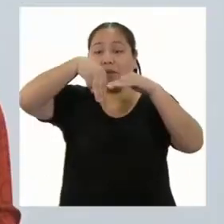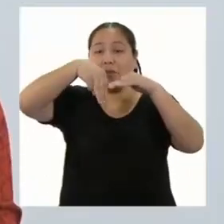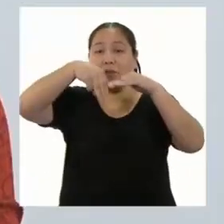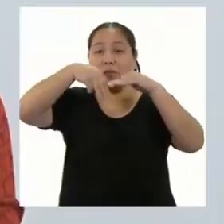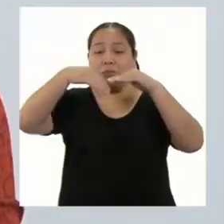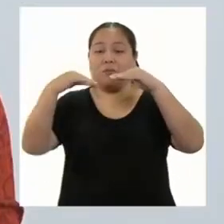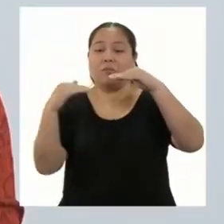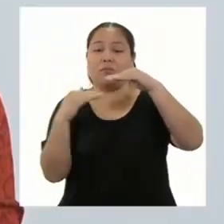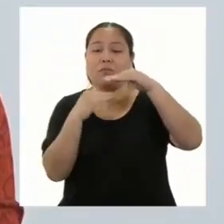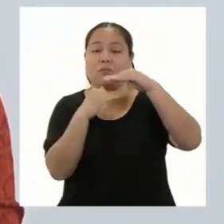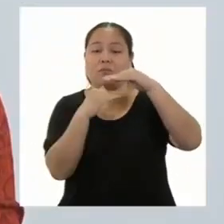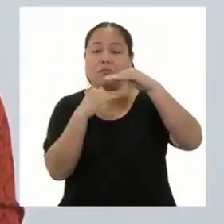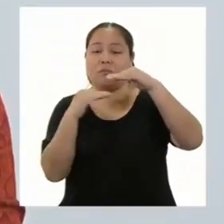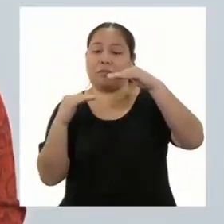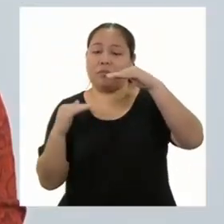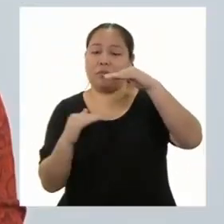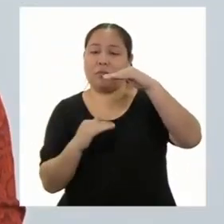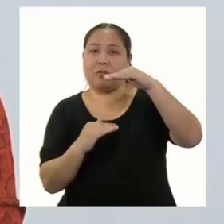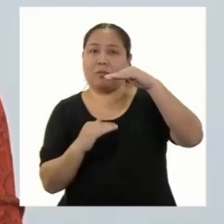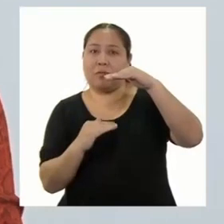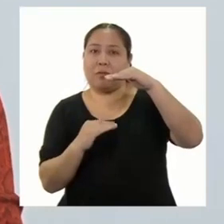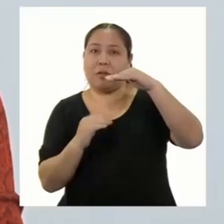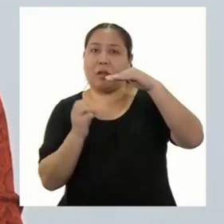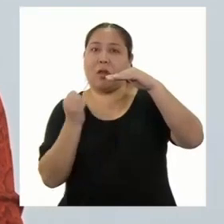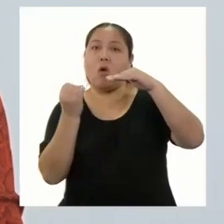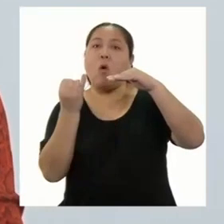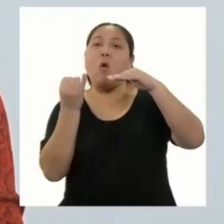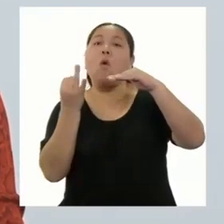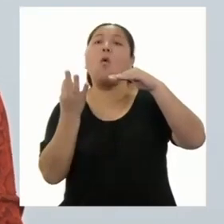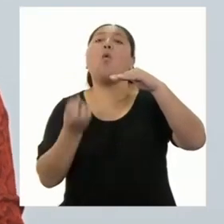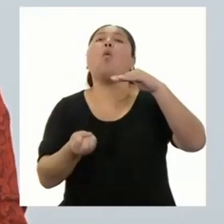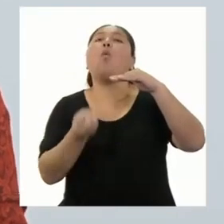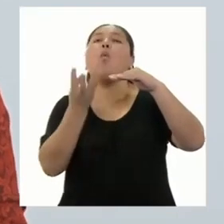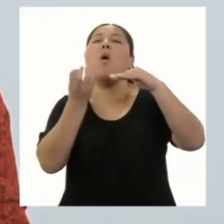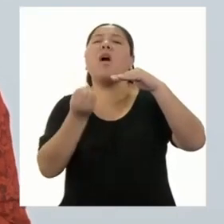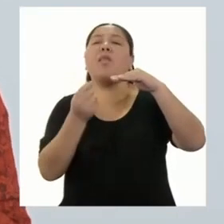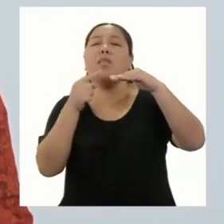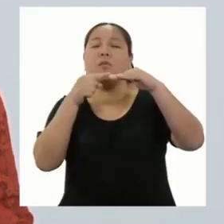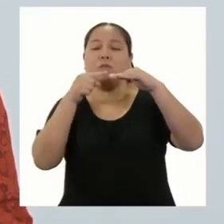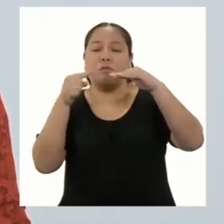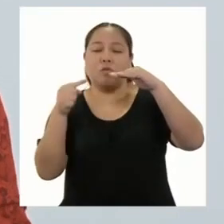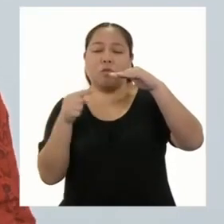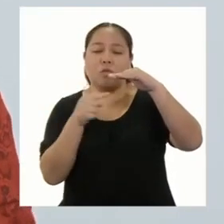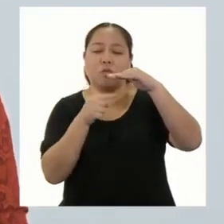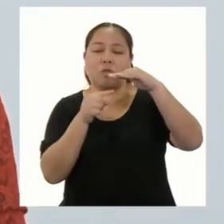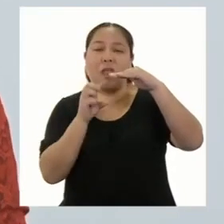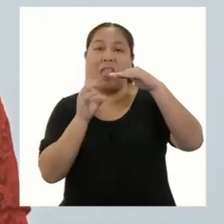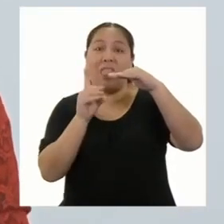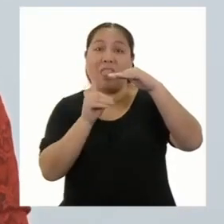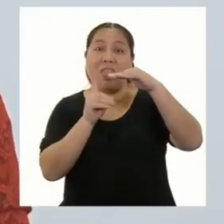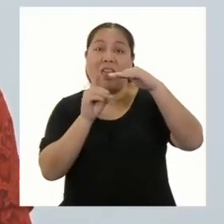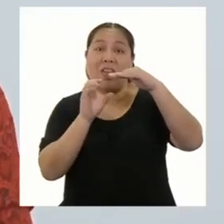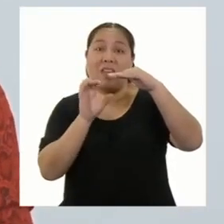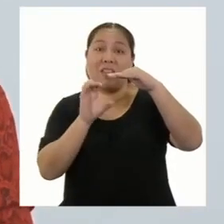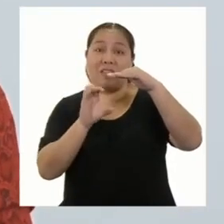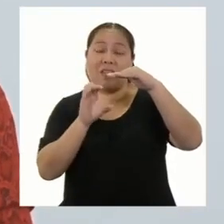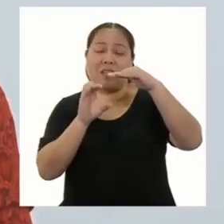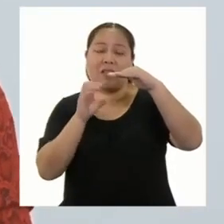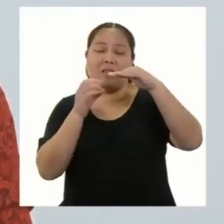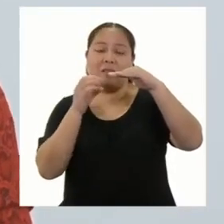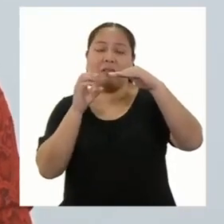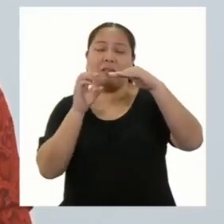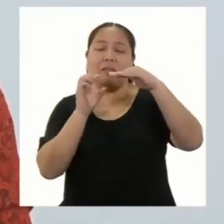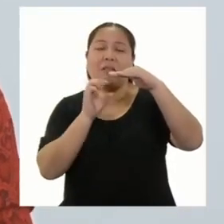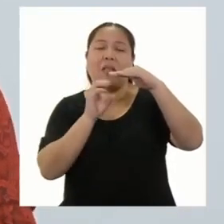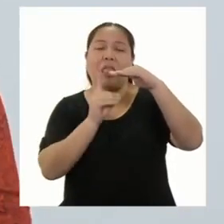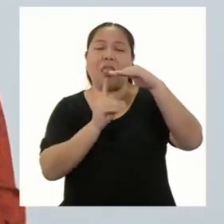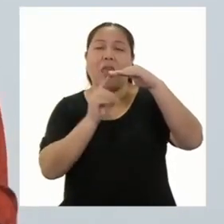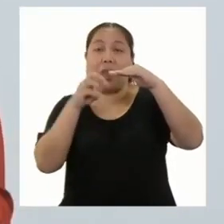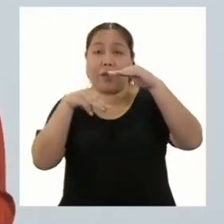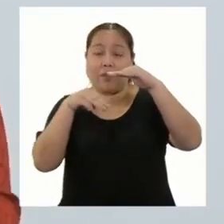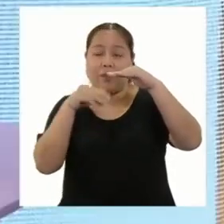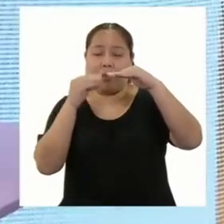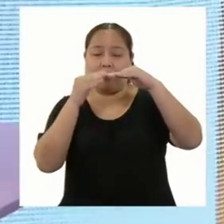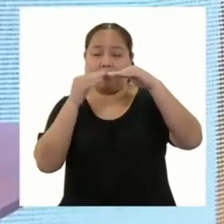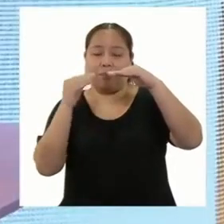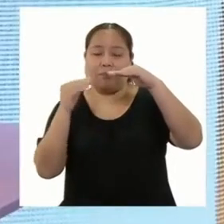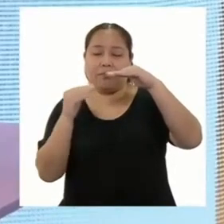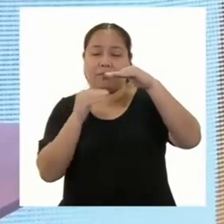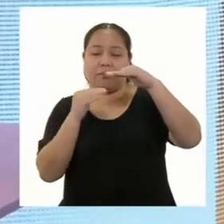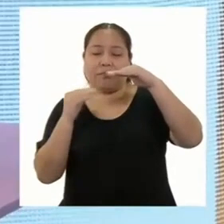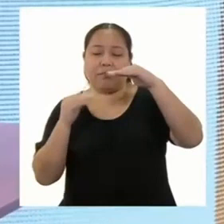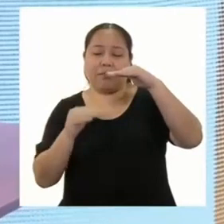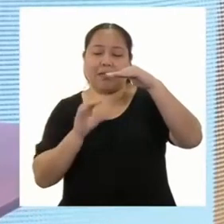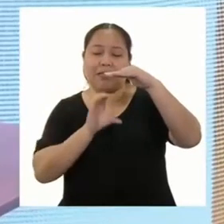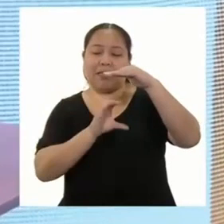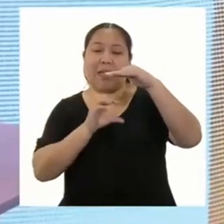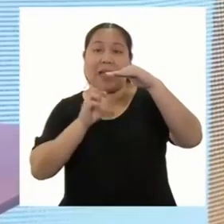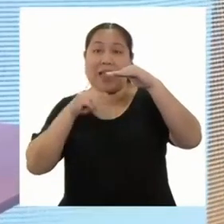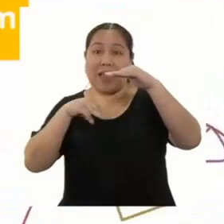Entonces, avanzo contando los lugares hasta centímetros. ¿Cuántos lugares avancé? 2